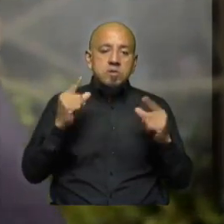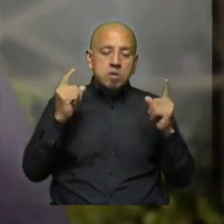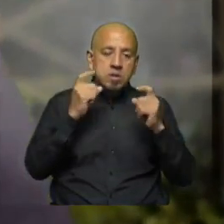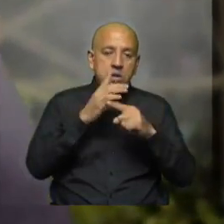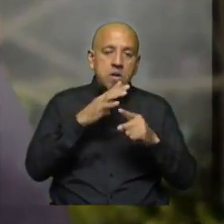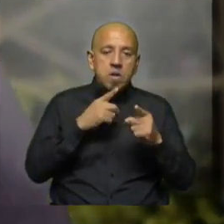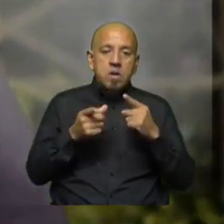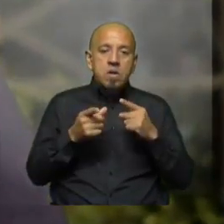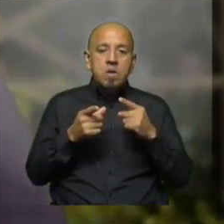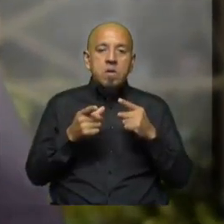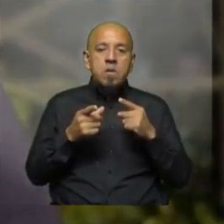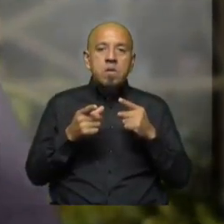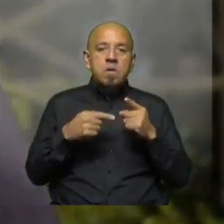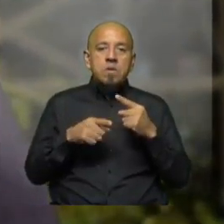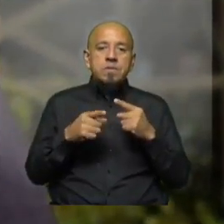dificultades,